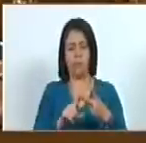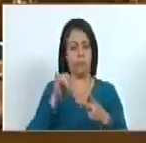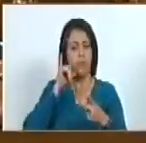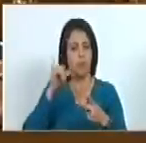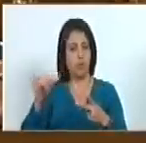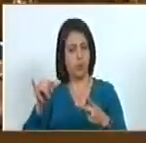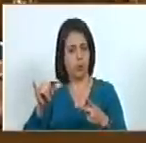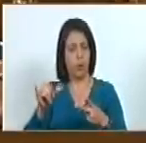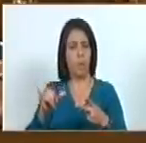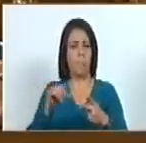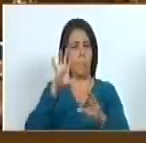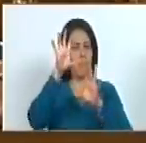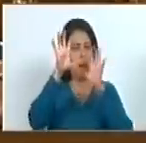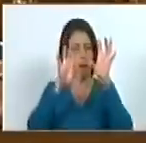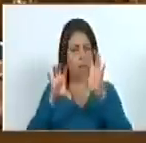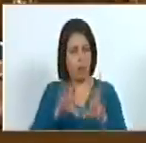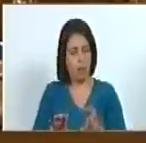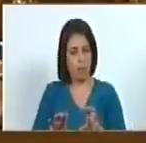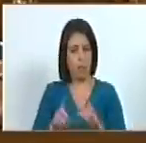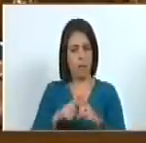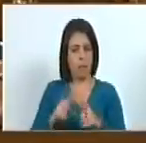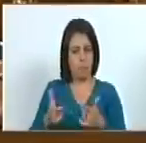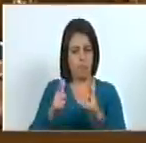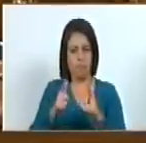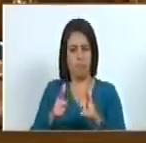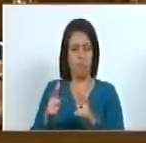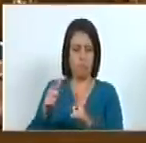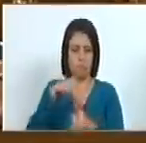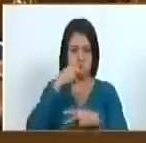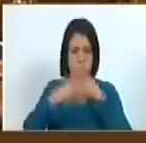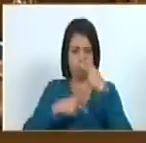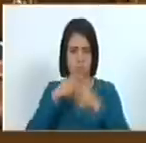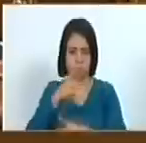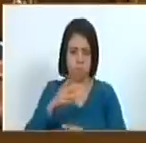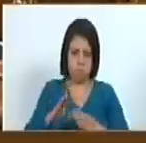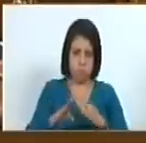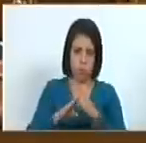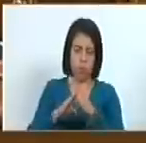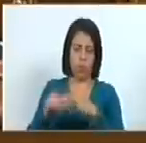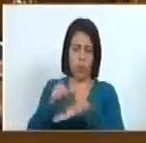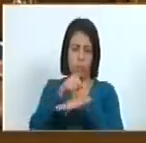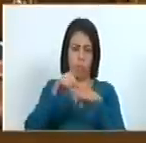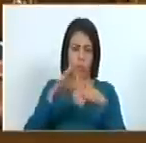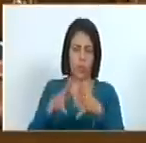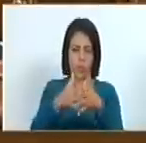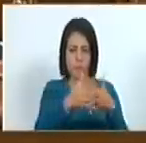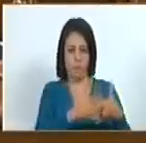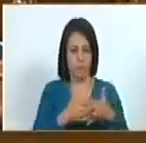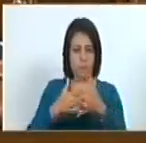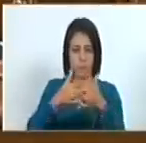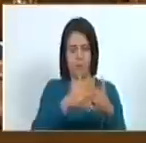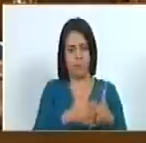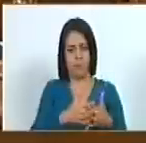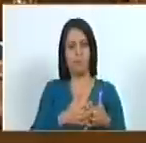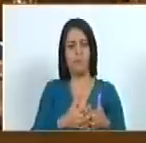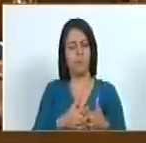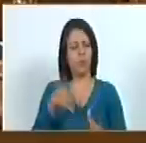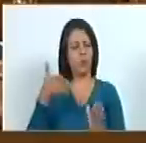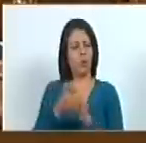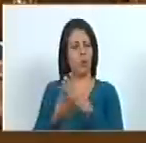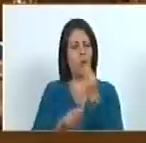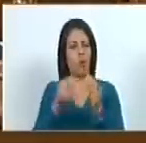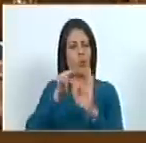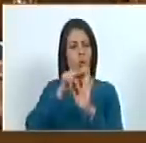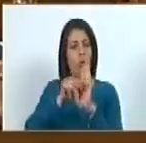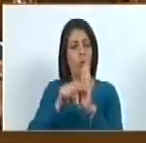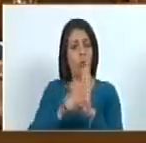denunciar ante la comunidad internacional la perniciosa política de agresión que el gobierno de Estados Unidos de América, a través de